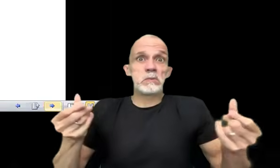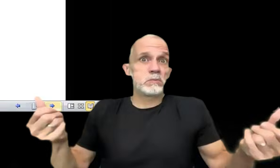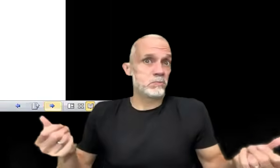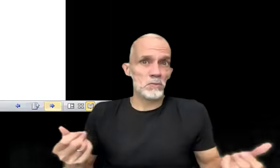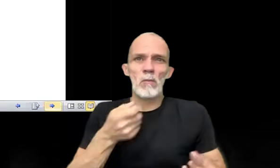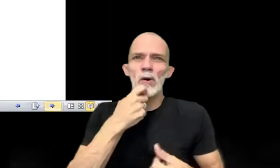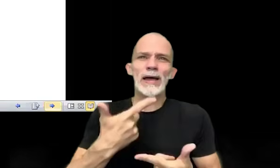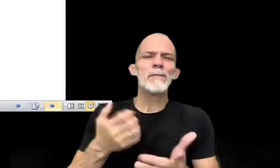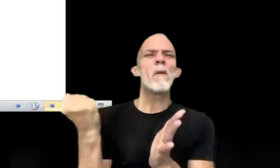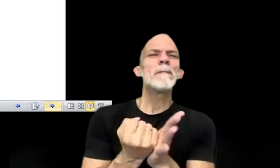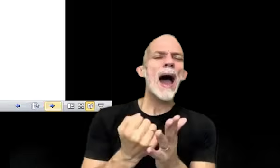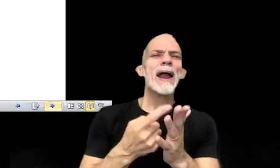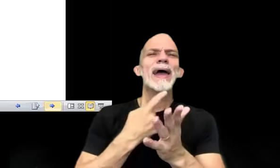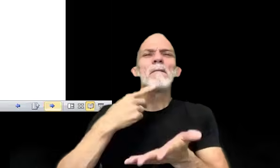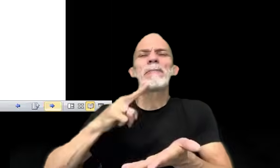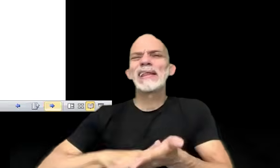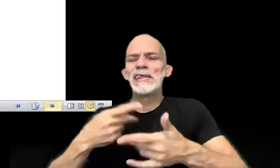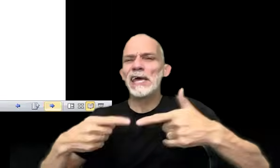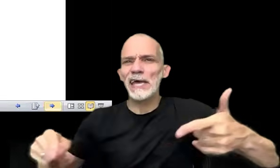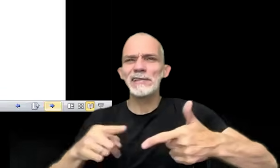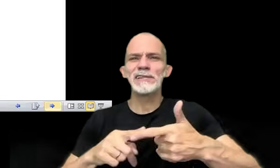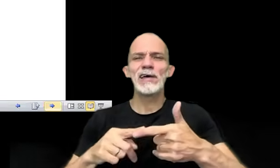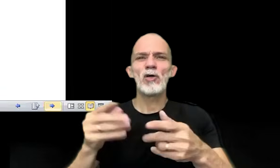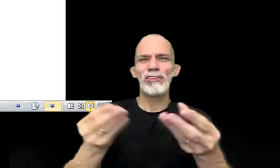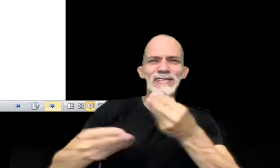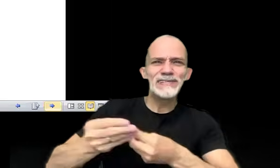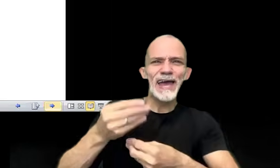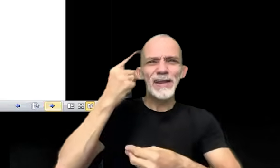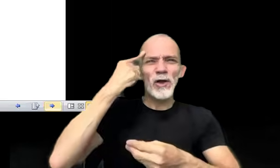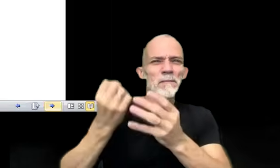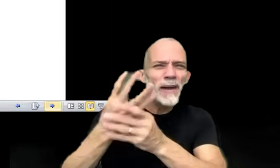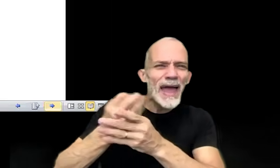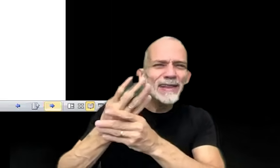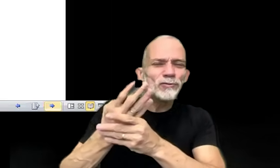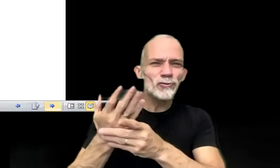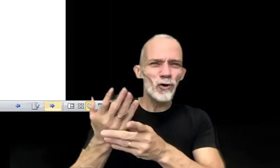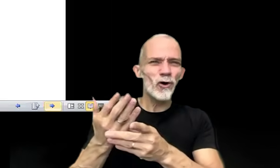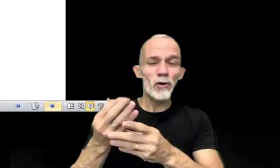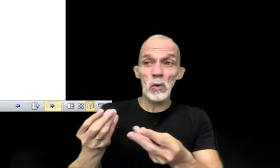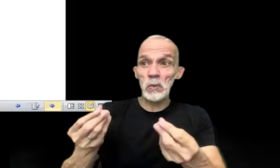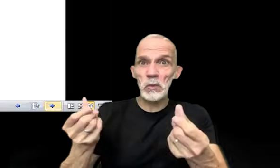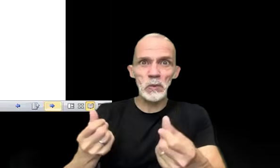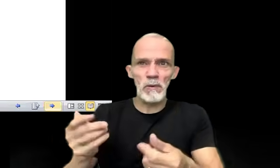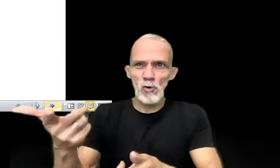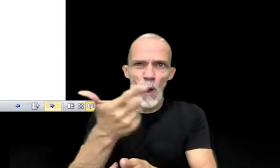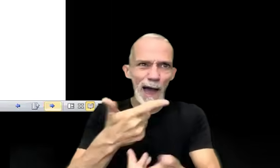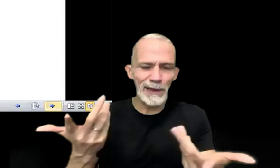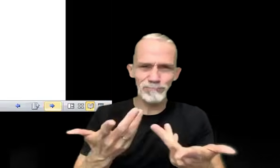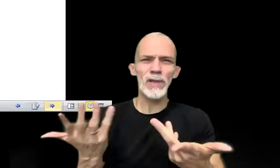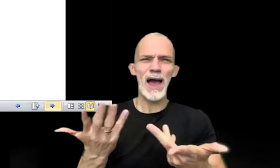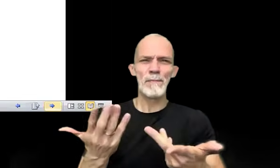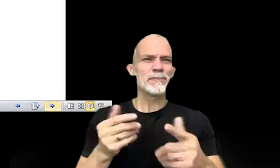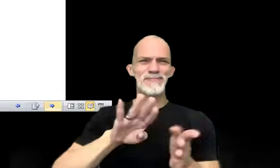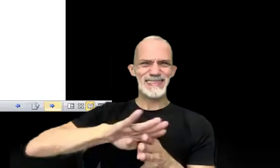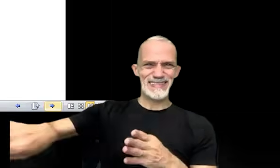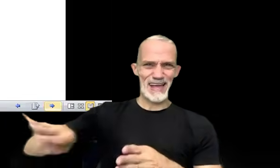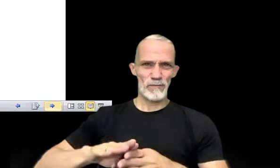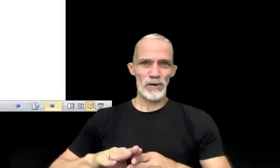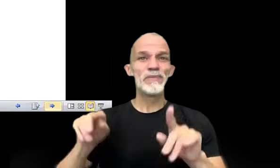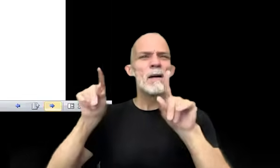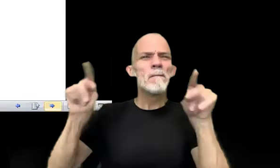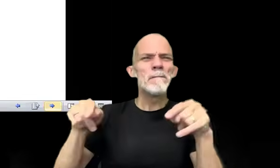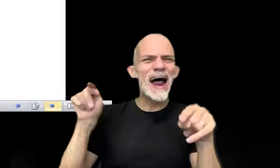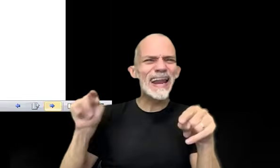inmateriales, sí, como marcas, patentes, diseños, invenciones. Recuerden que la ley, estos ejemplos que ustedes ven